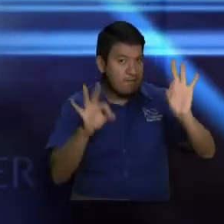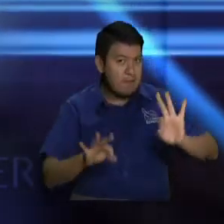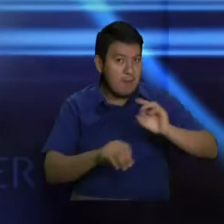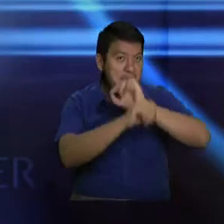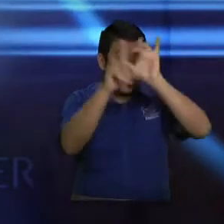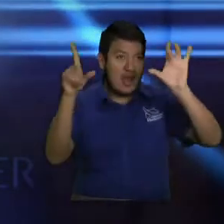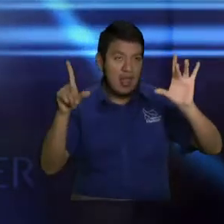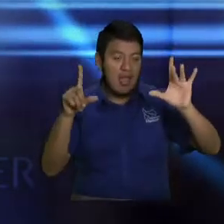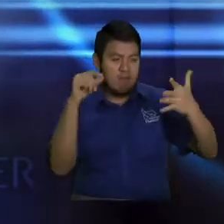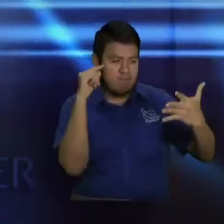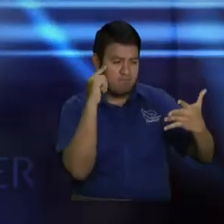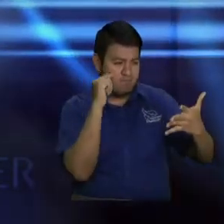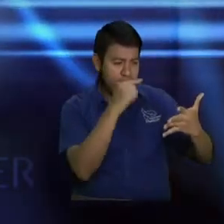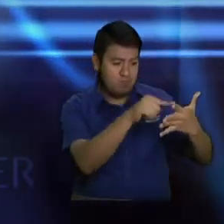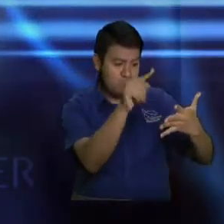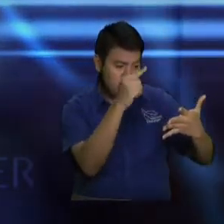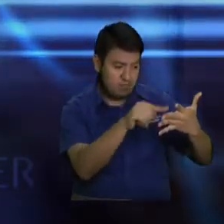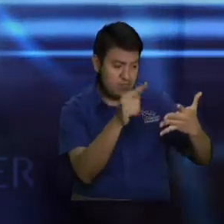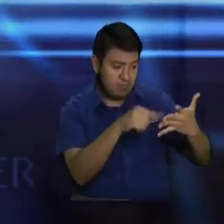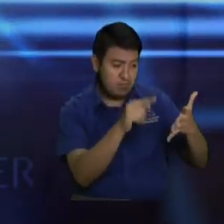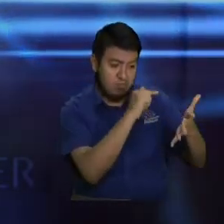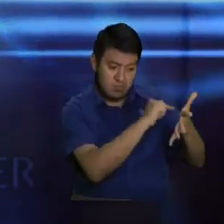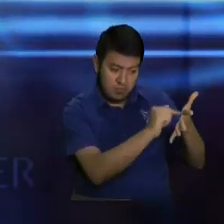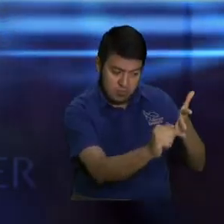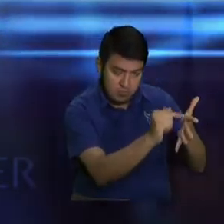y detallada,